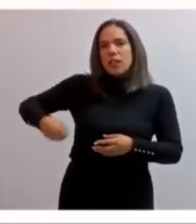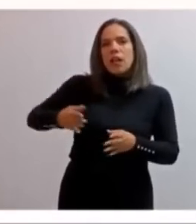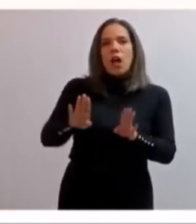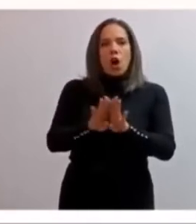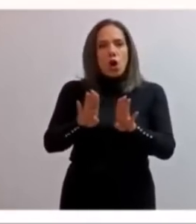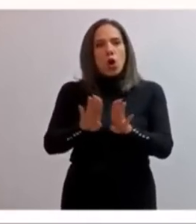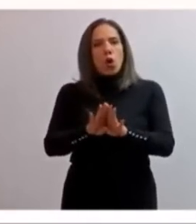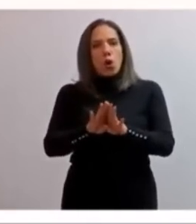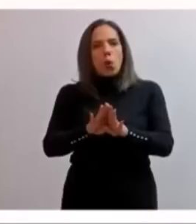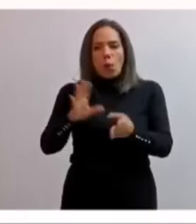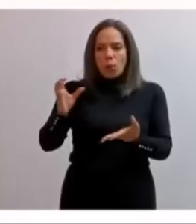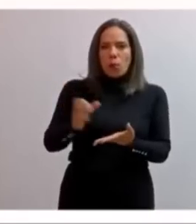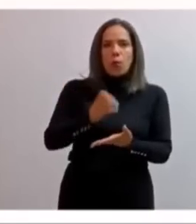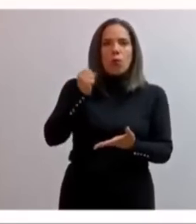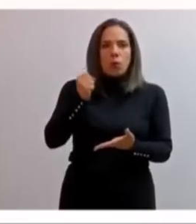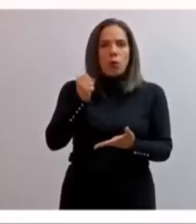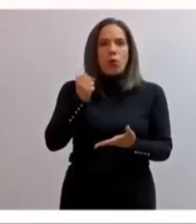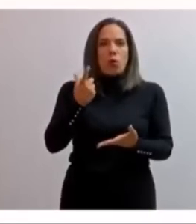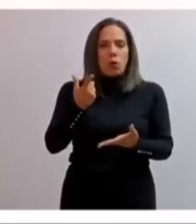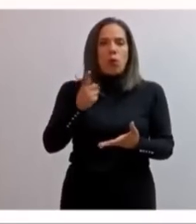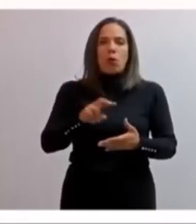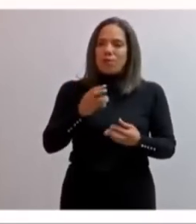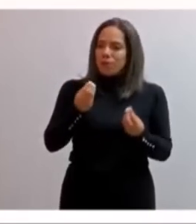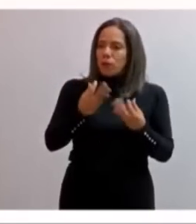Ya este es un logro,